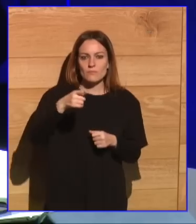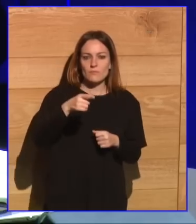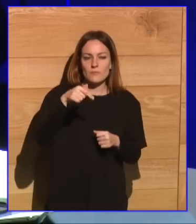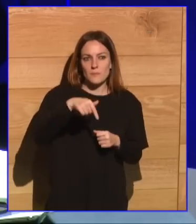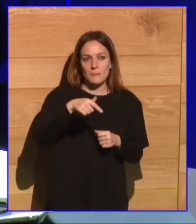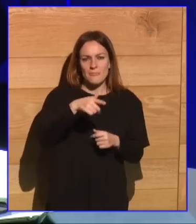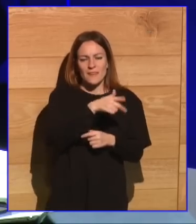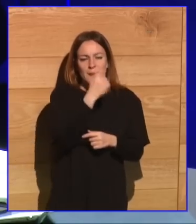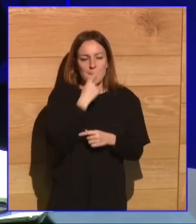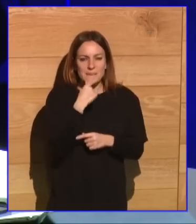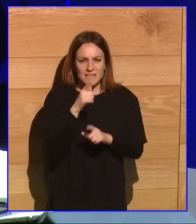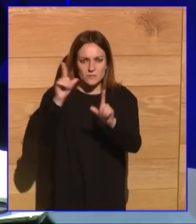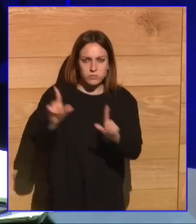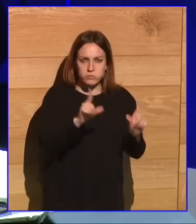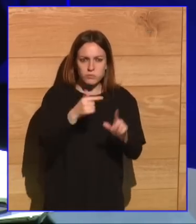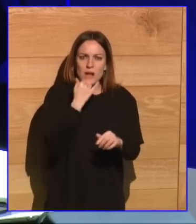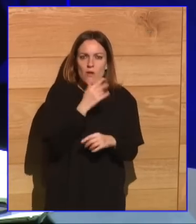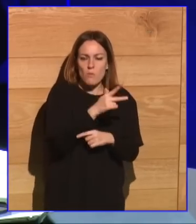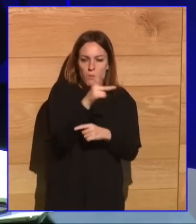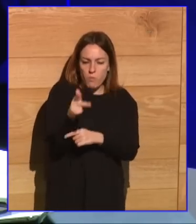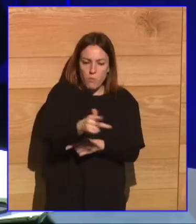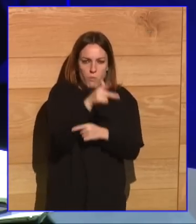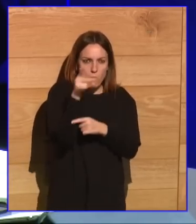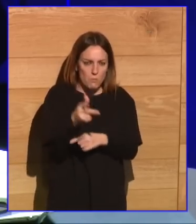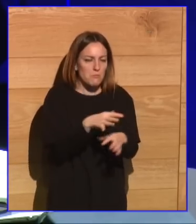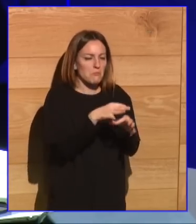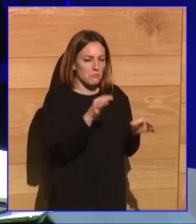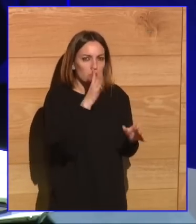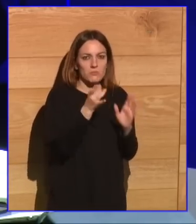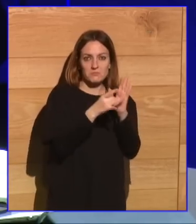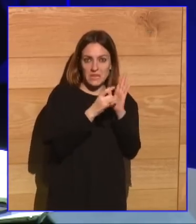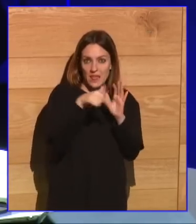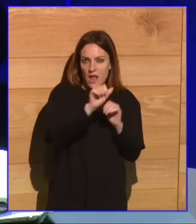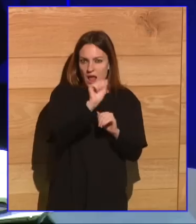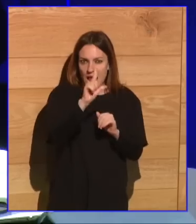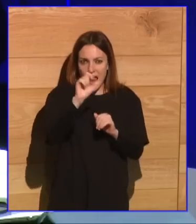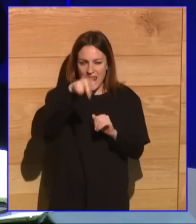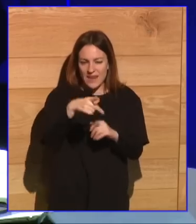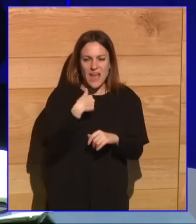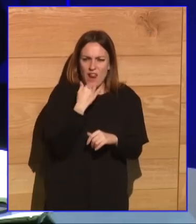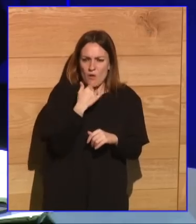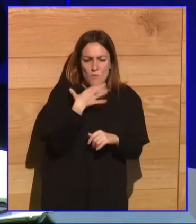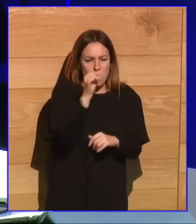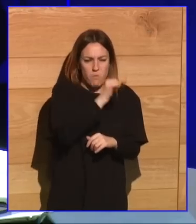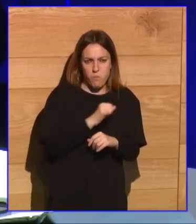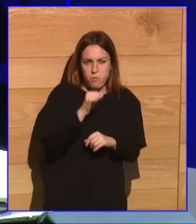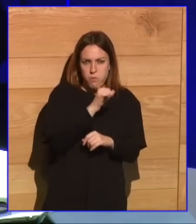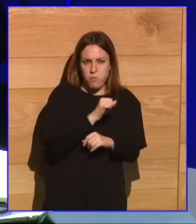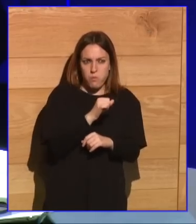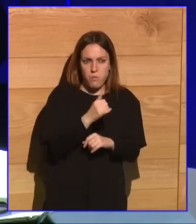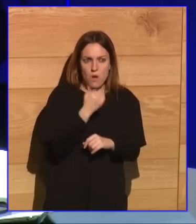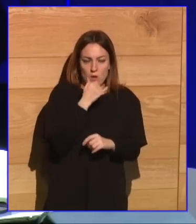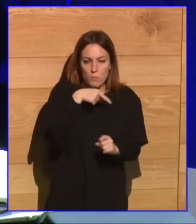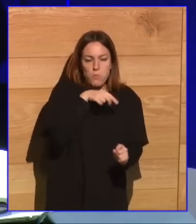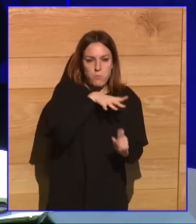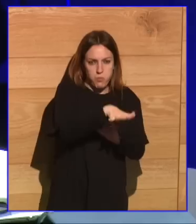en imágenes, que están rodadas increíblemente bien, porque el talento visual de Alan Parker es extraordinario. Esta película es enormemente